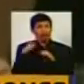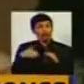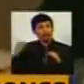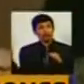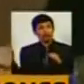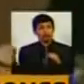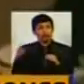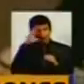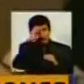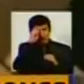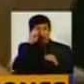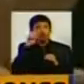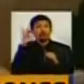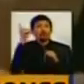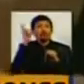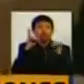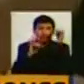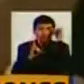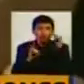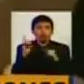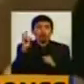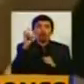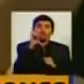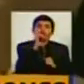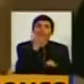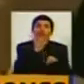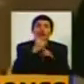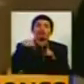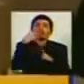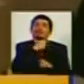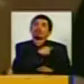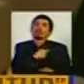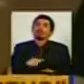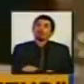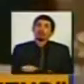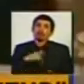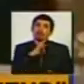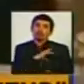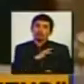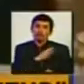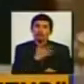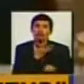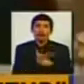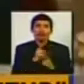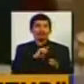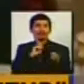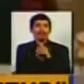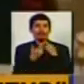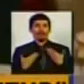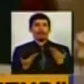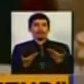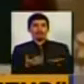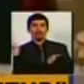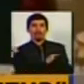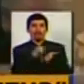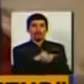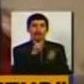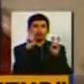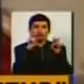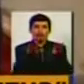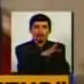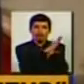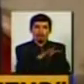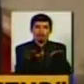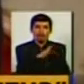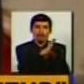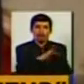vecinas. El vicepresidente de Bolivia declaró que el próximo gobierno de Chile deberá cambiar su actitud respecto al tema de la demanda marítima.